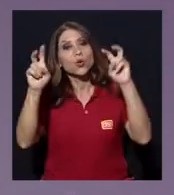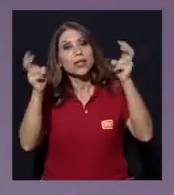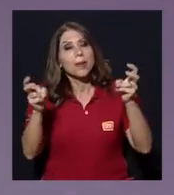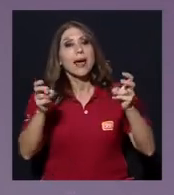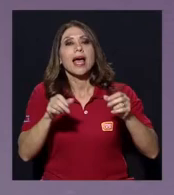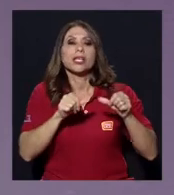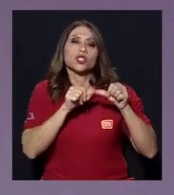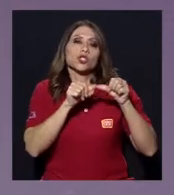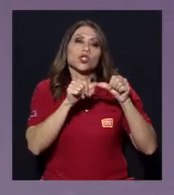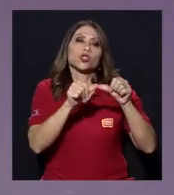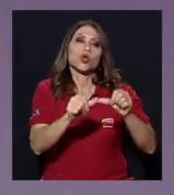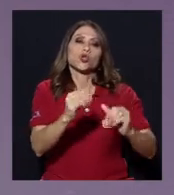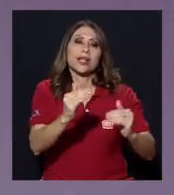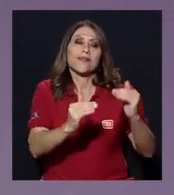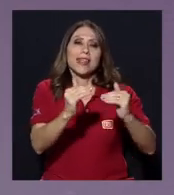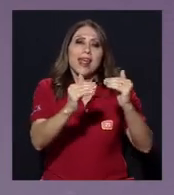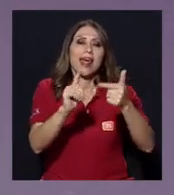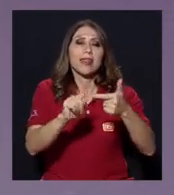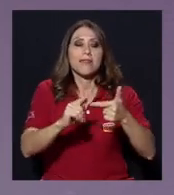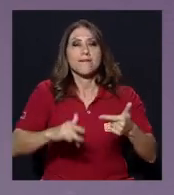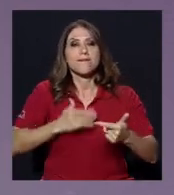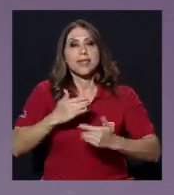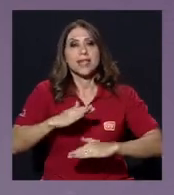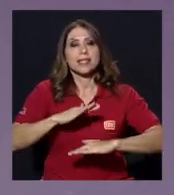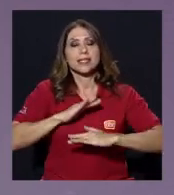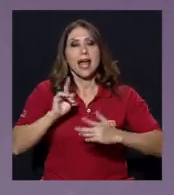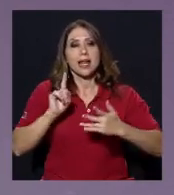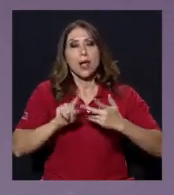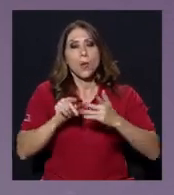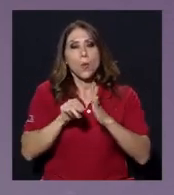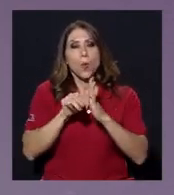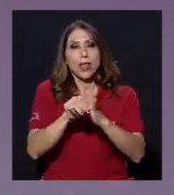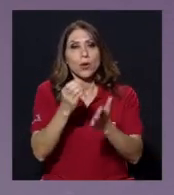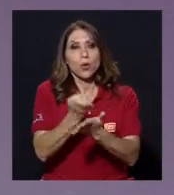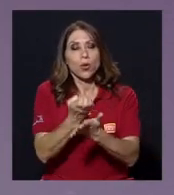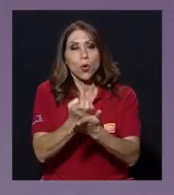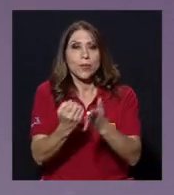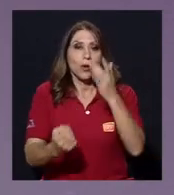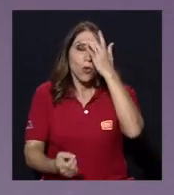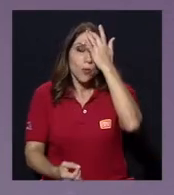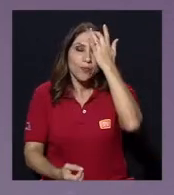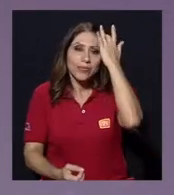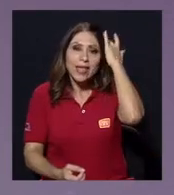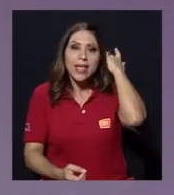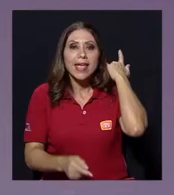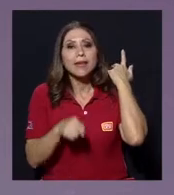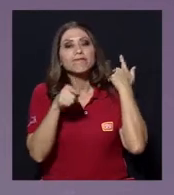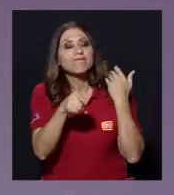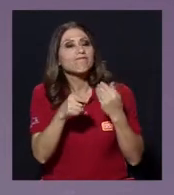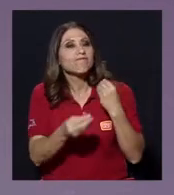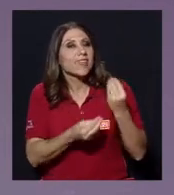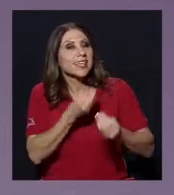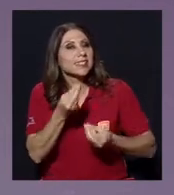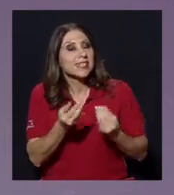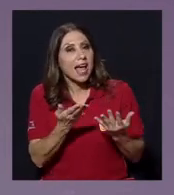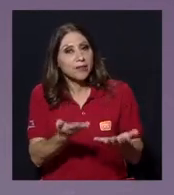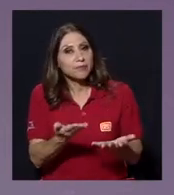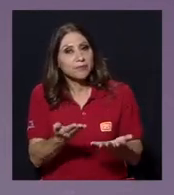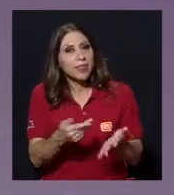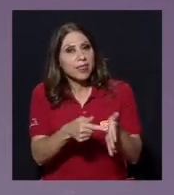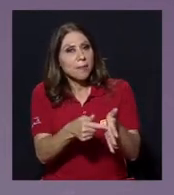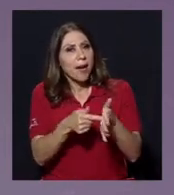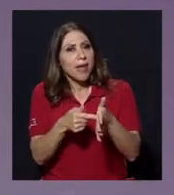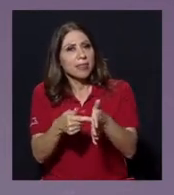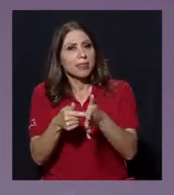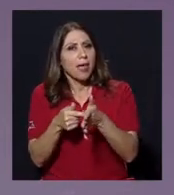sostenibilidad, bienestar, modelo económico. ¿Cómo se podría expresar